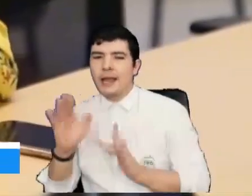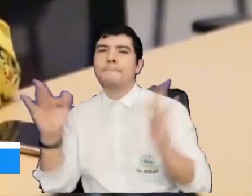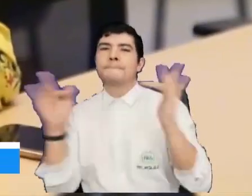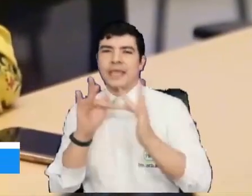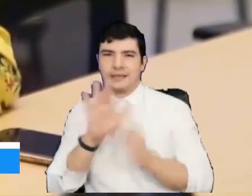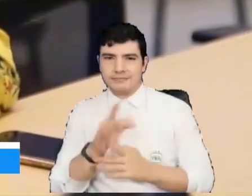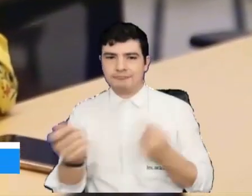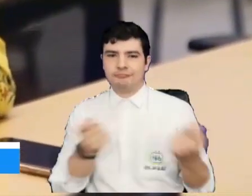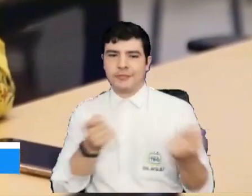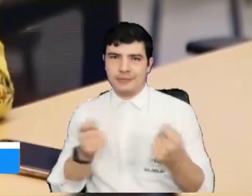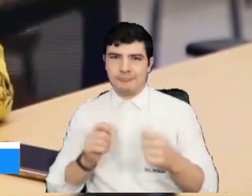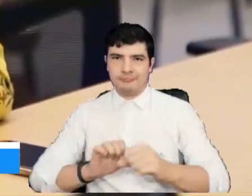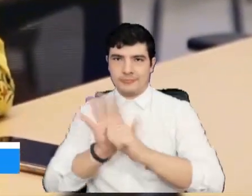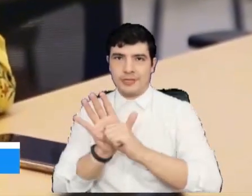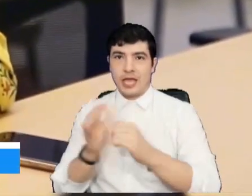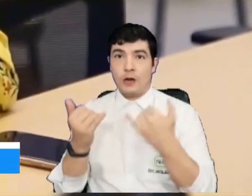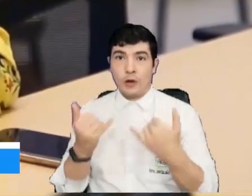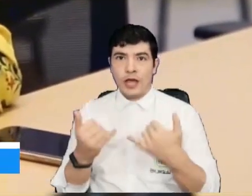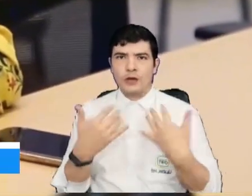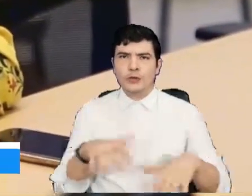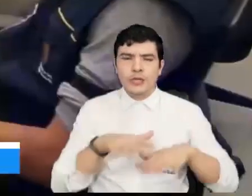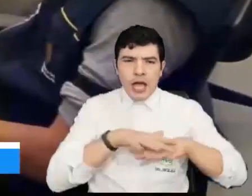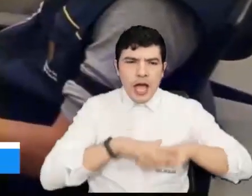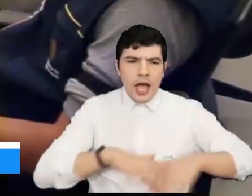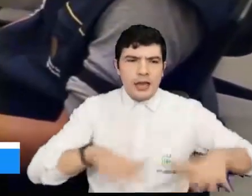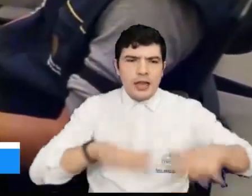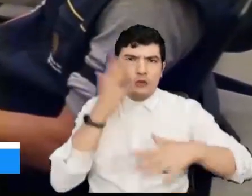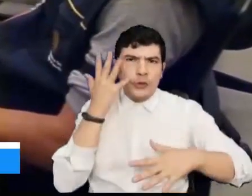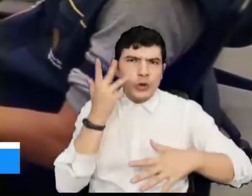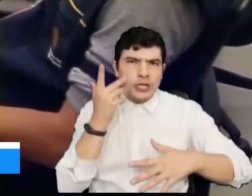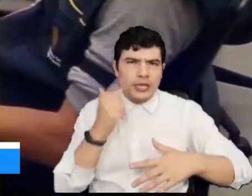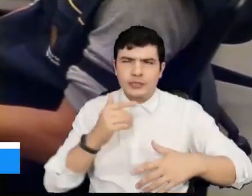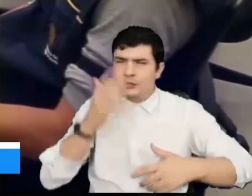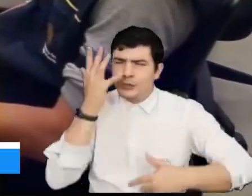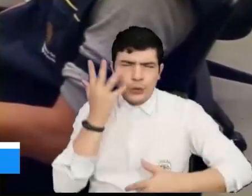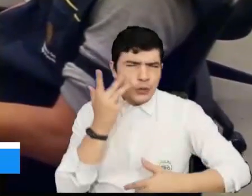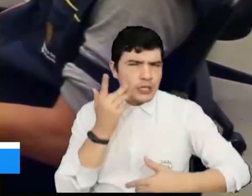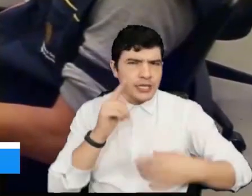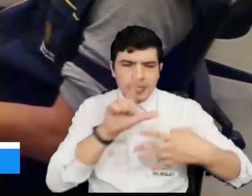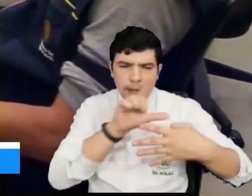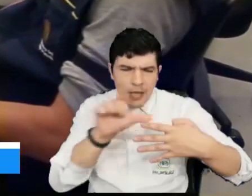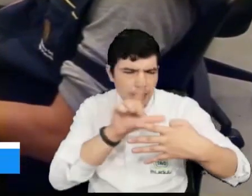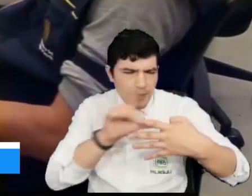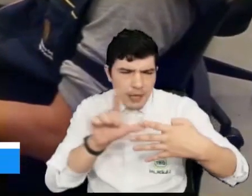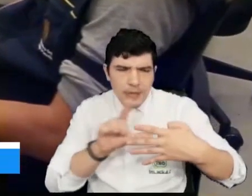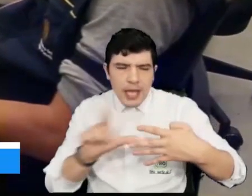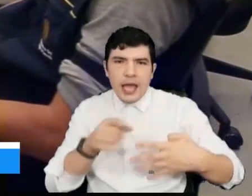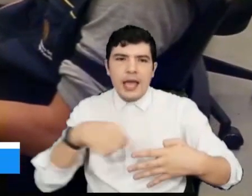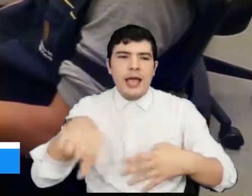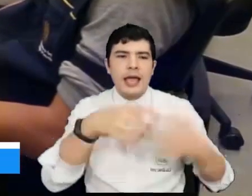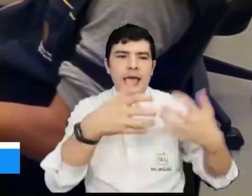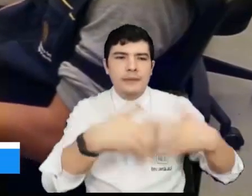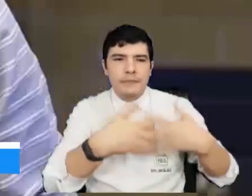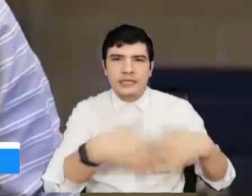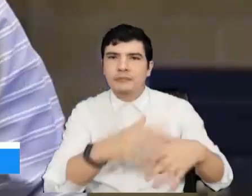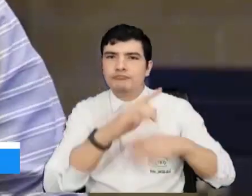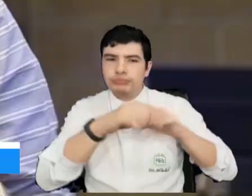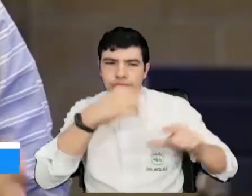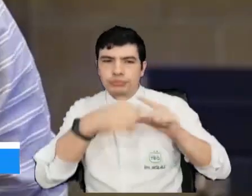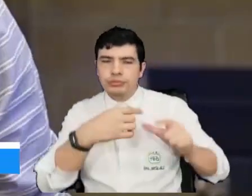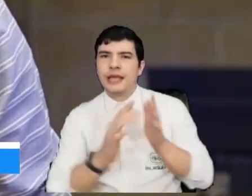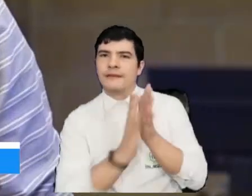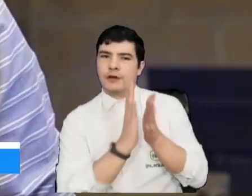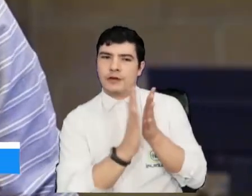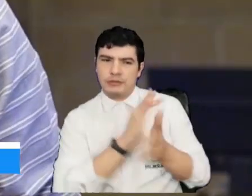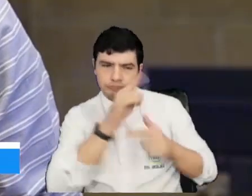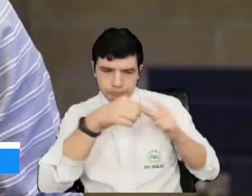desarrollarán flujogramas con reportes diarios de las empresas para vigilar el comportamiento de la pandemia en el departamento. Entonces,